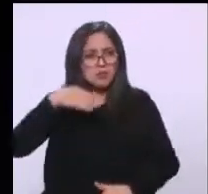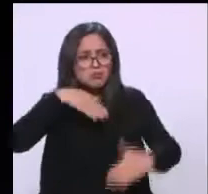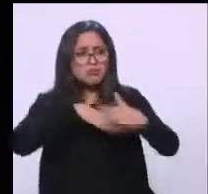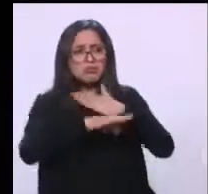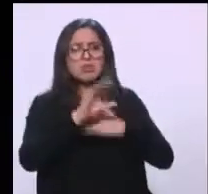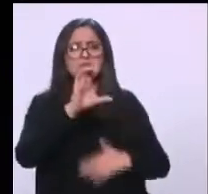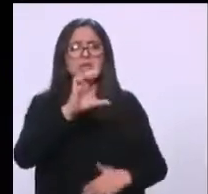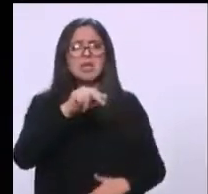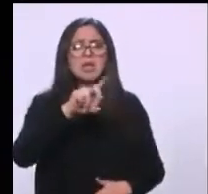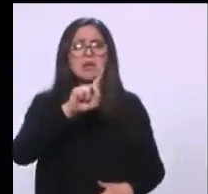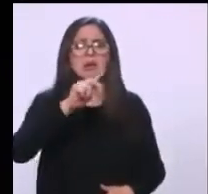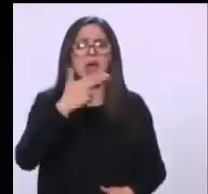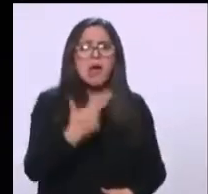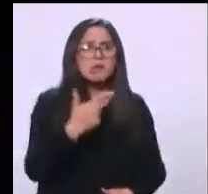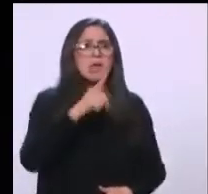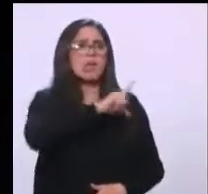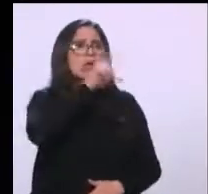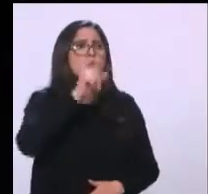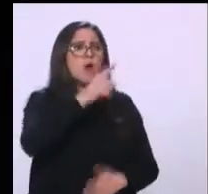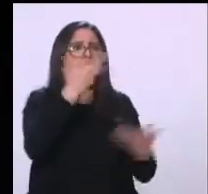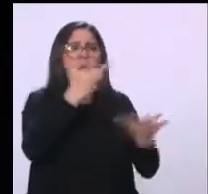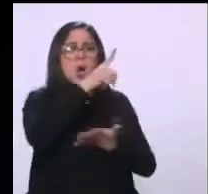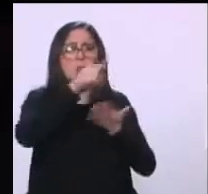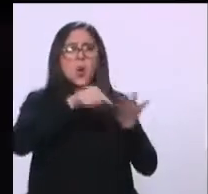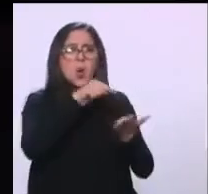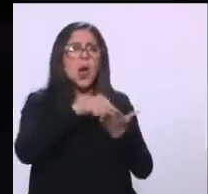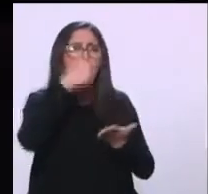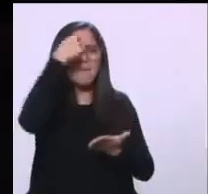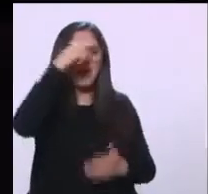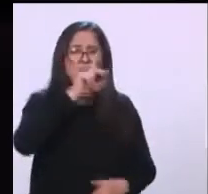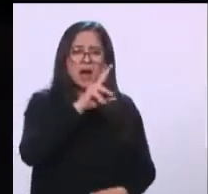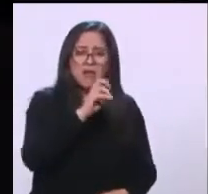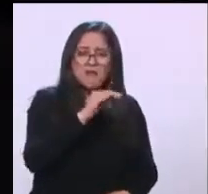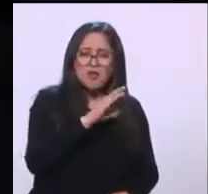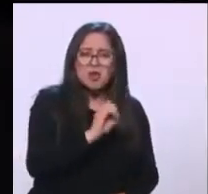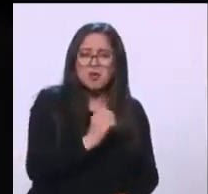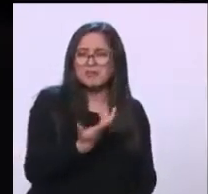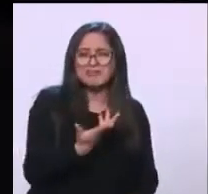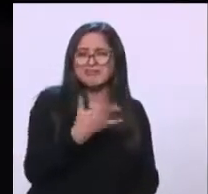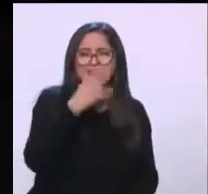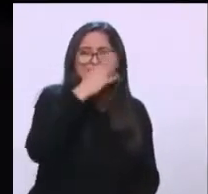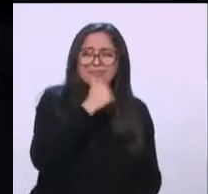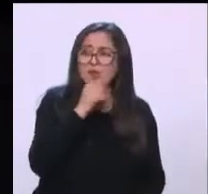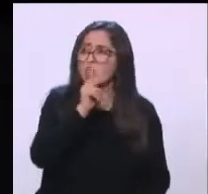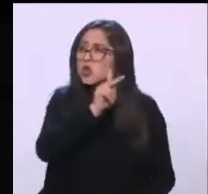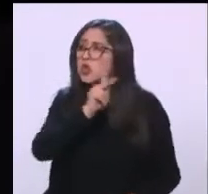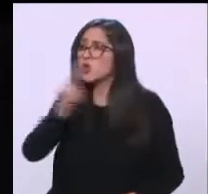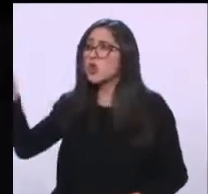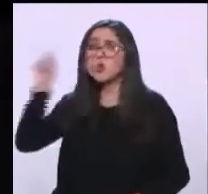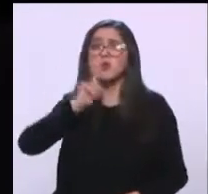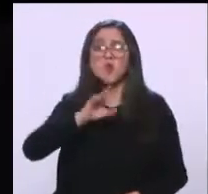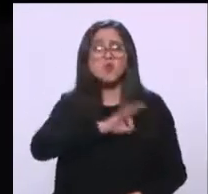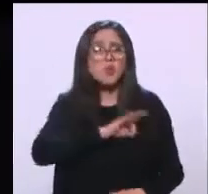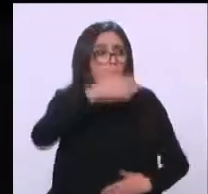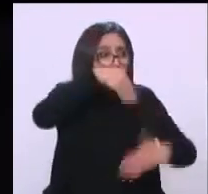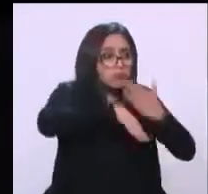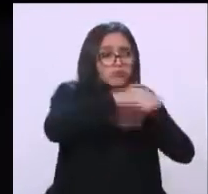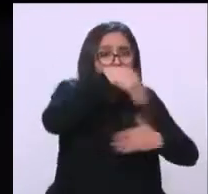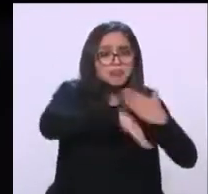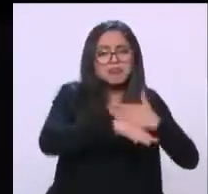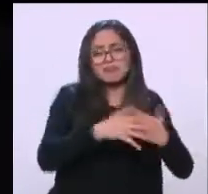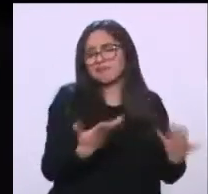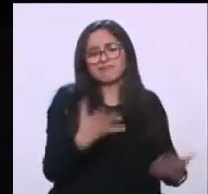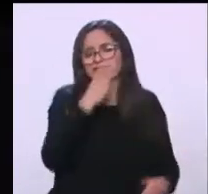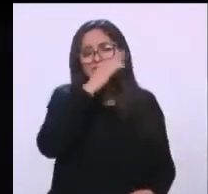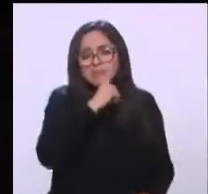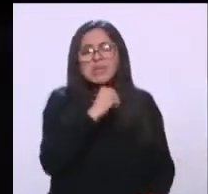no resuelve el problema estructural de la violencia contra las mujeres en la casa, porque no se pueden ir ahí todas las mujeres, ¿no? Entonces da una conversación y se